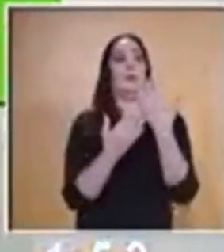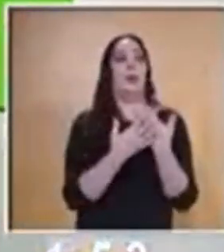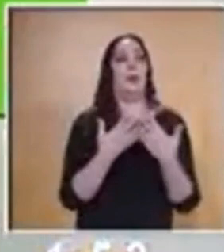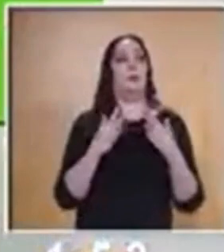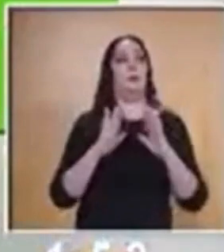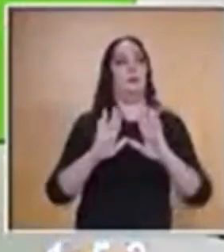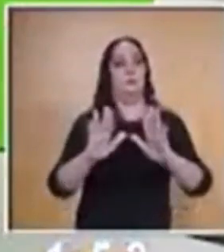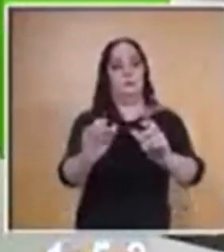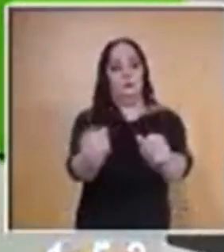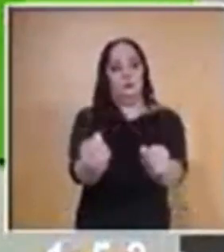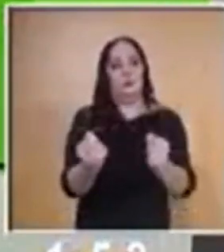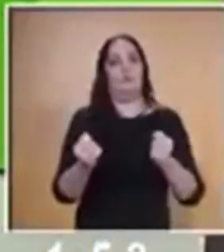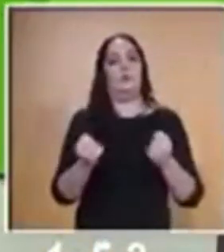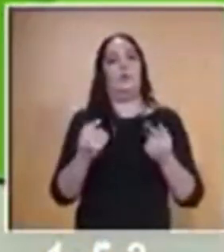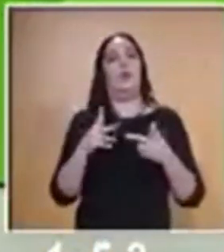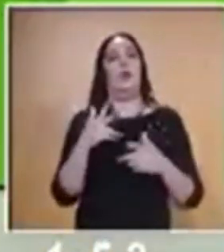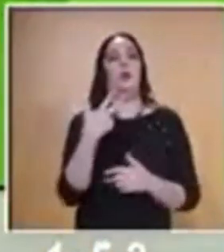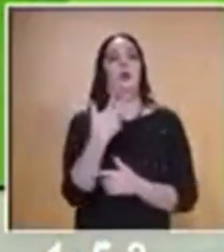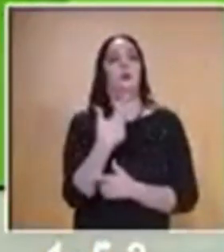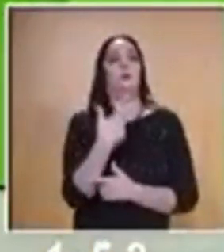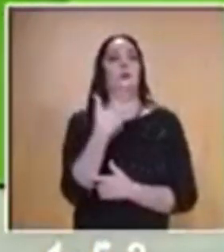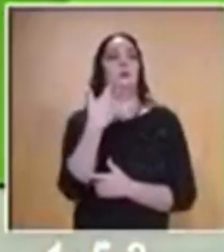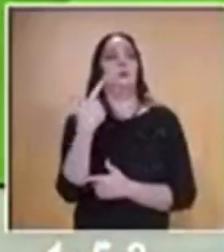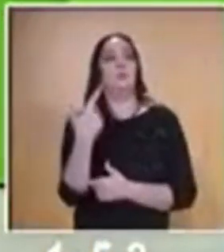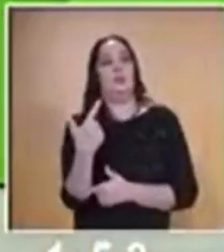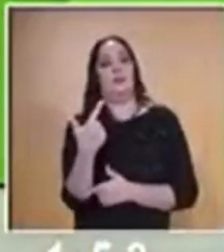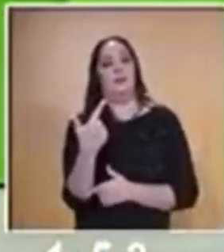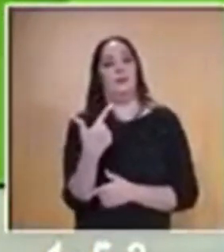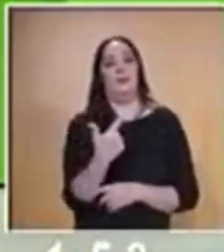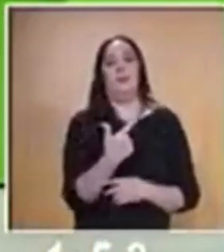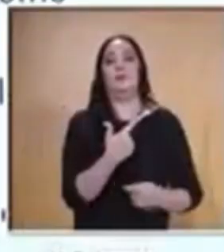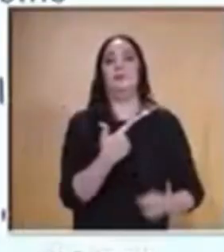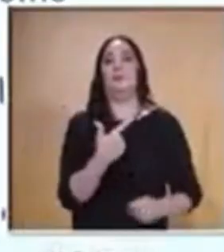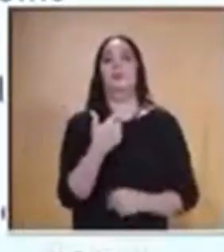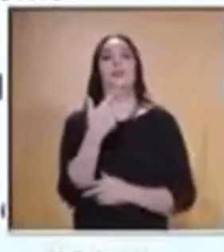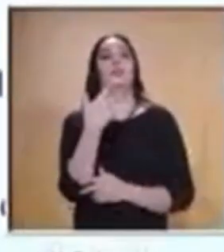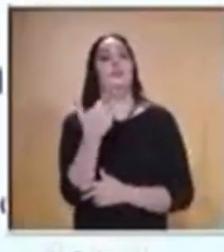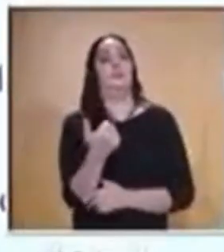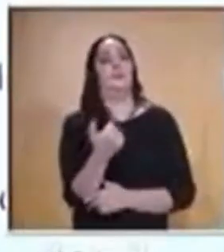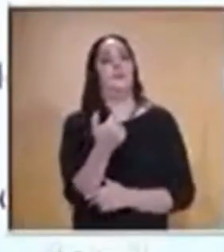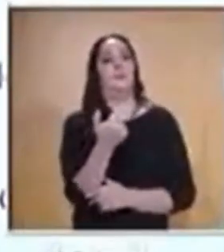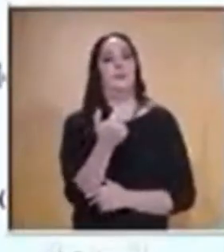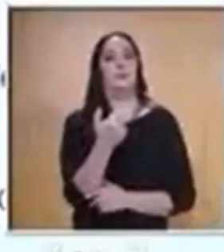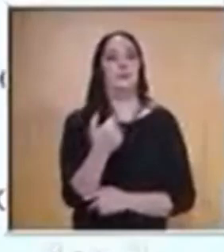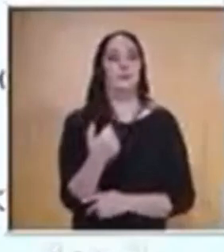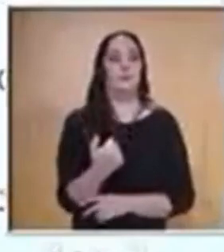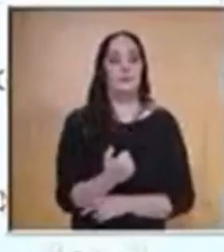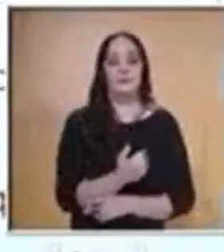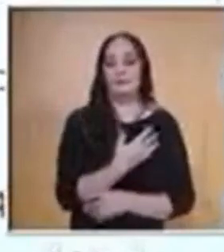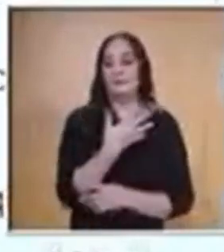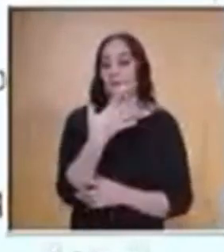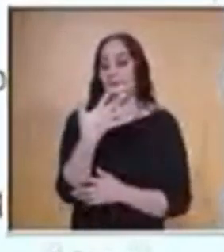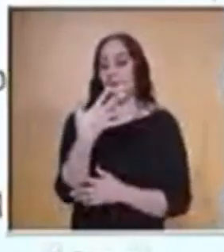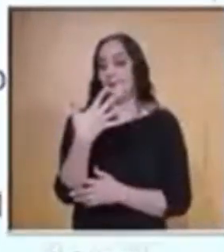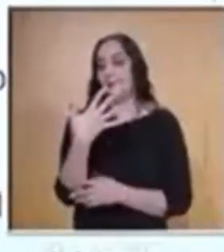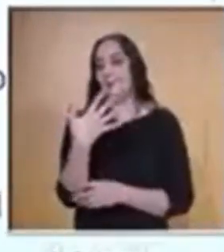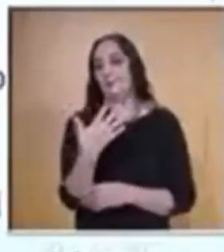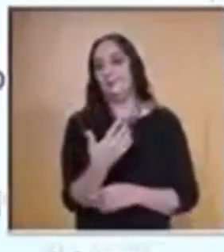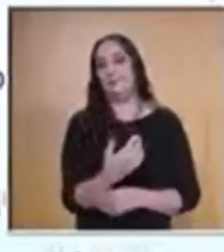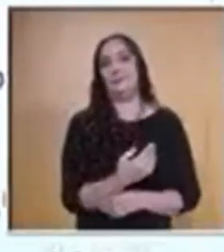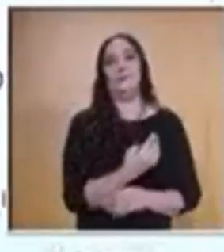codos atrás, 8, 7, 6,